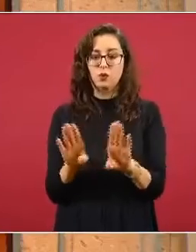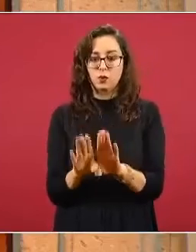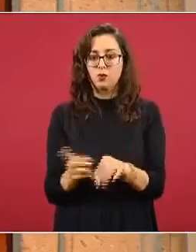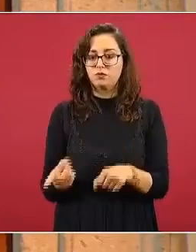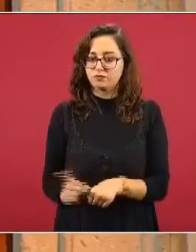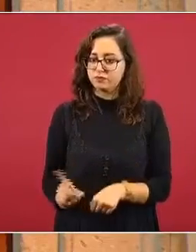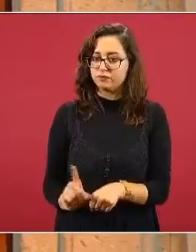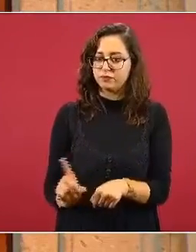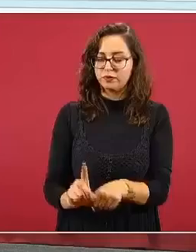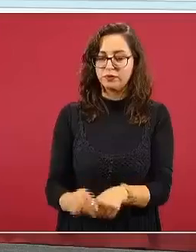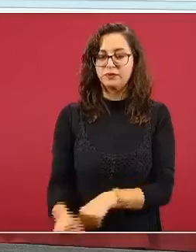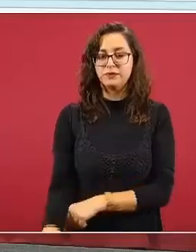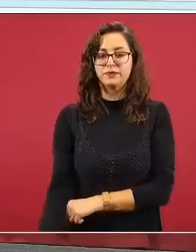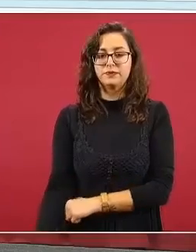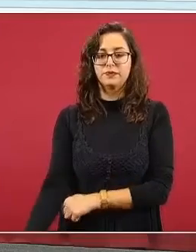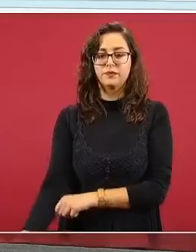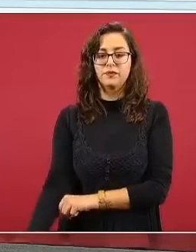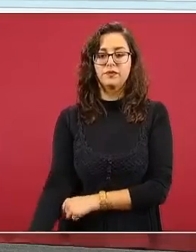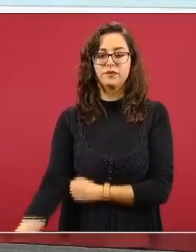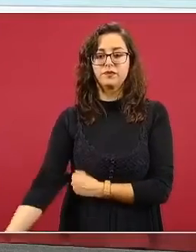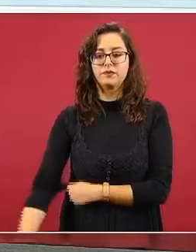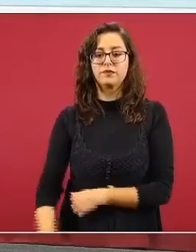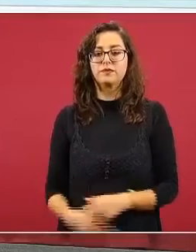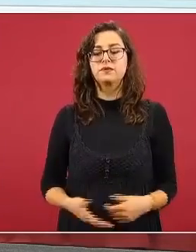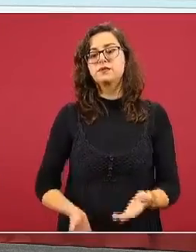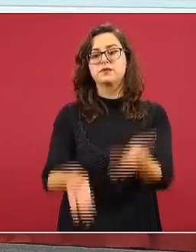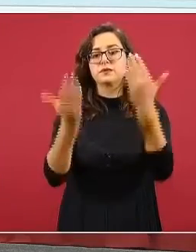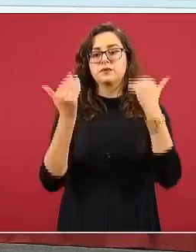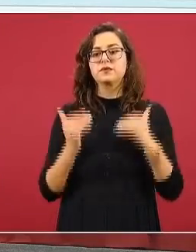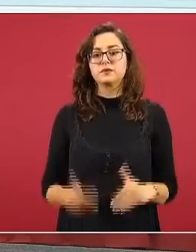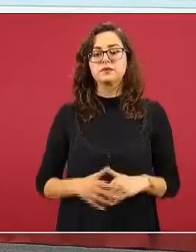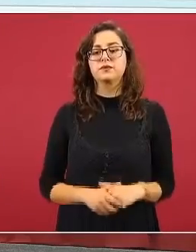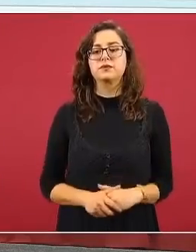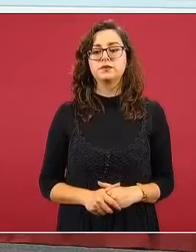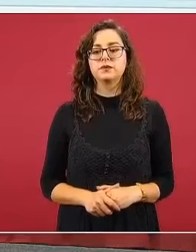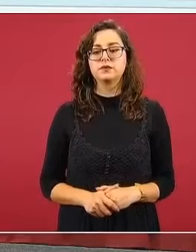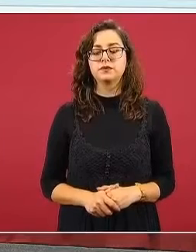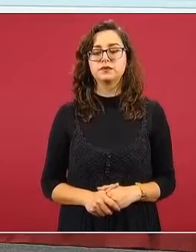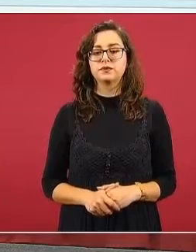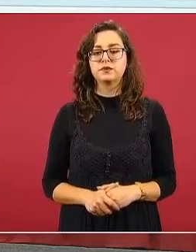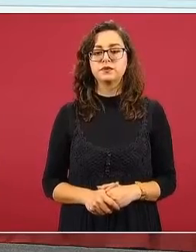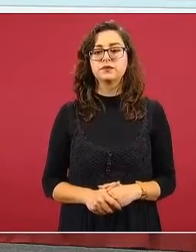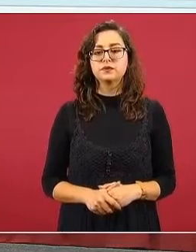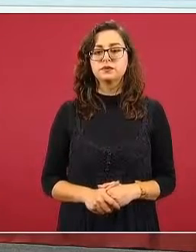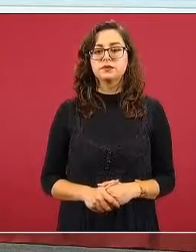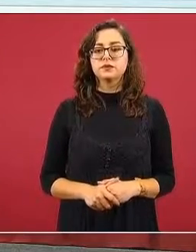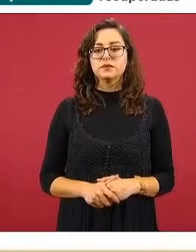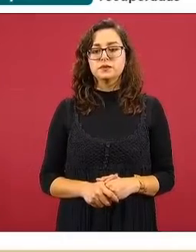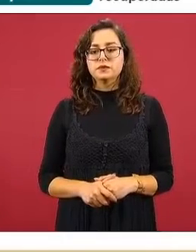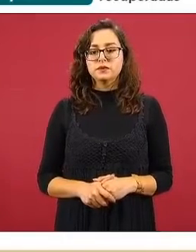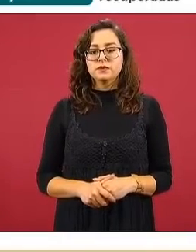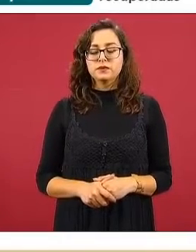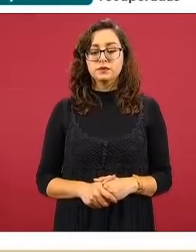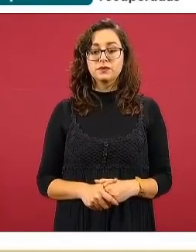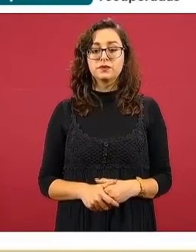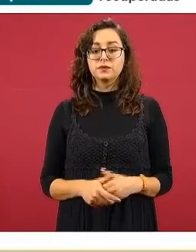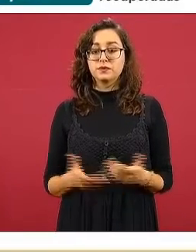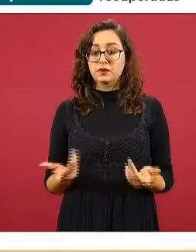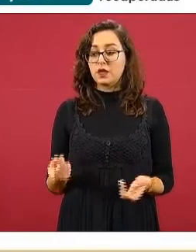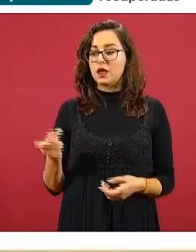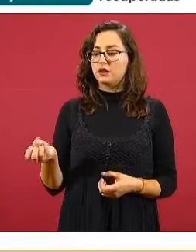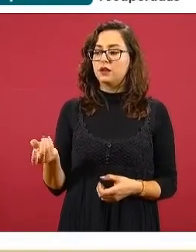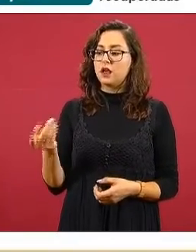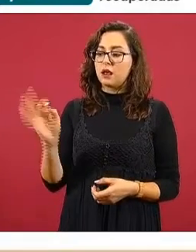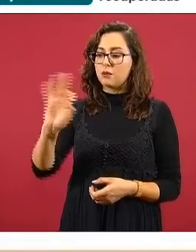actualizaciones diarias. Veamos la siguiente diapositiva, nuestra curva precisamente epidémica de casos